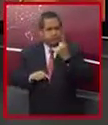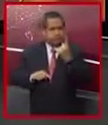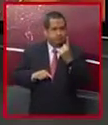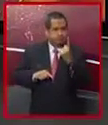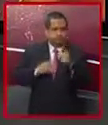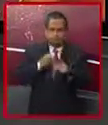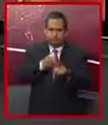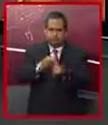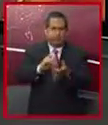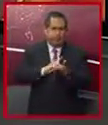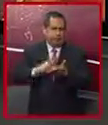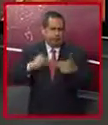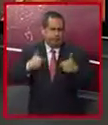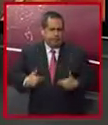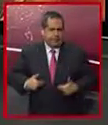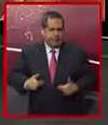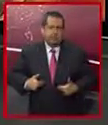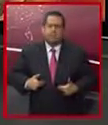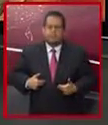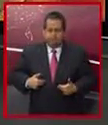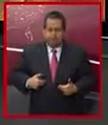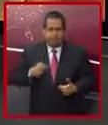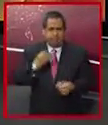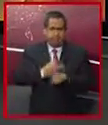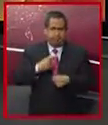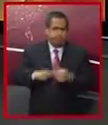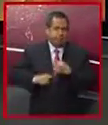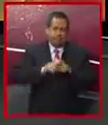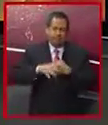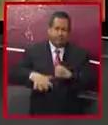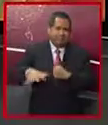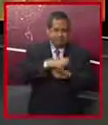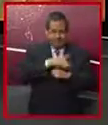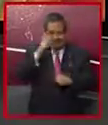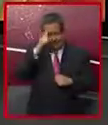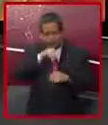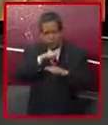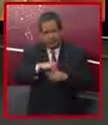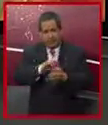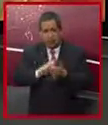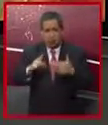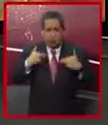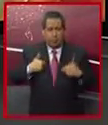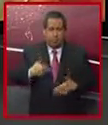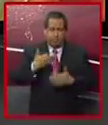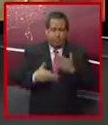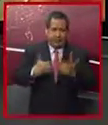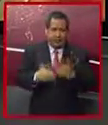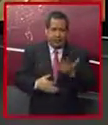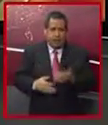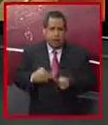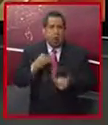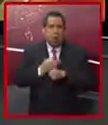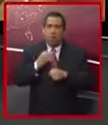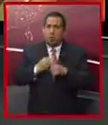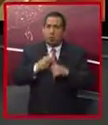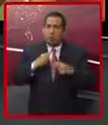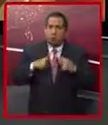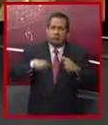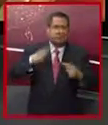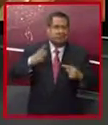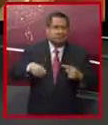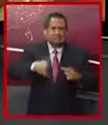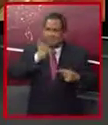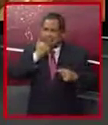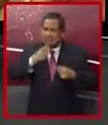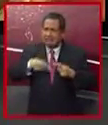esos ejes es derechos humanos. Creemos que el país atraviesa por una grave crisis de derechos humanos, hemos entrado en una espiral bastante